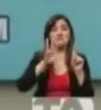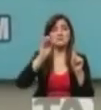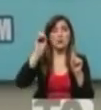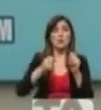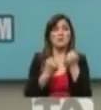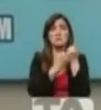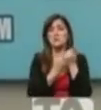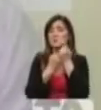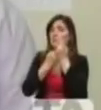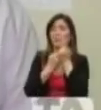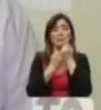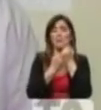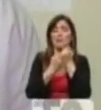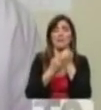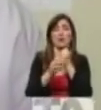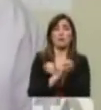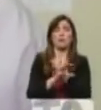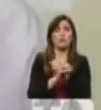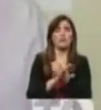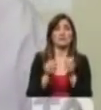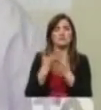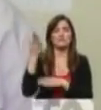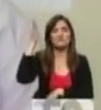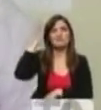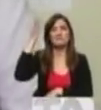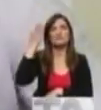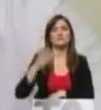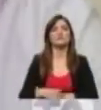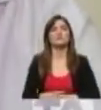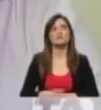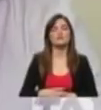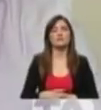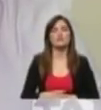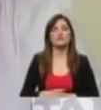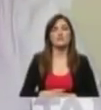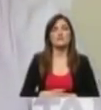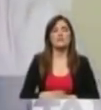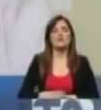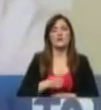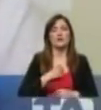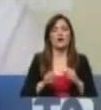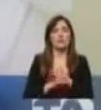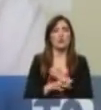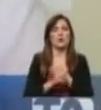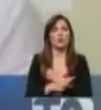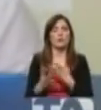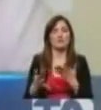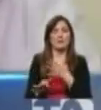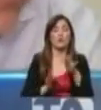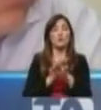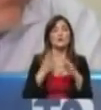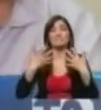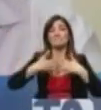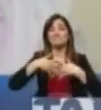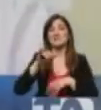de sus auspiciantes. Usategui cree saber por qué. Es el cortarte tu publicidad por una